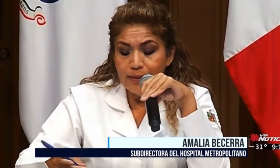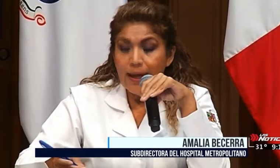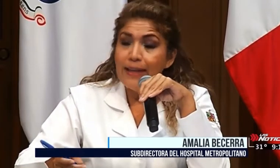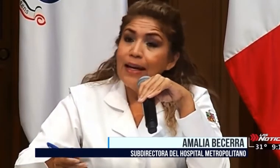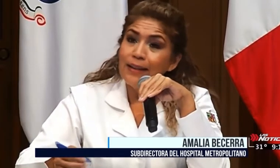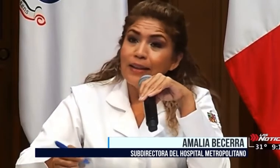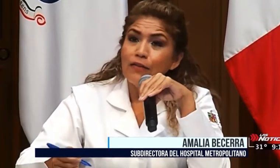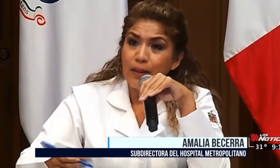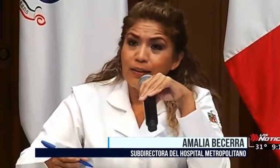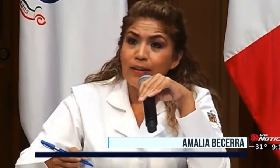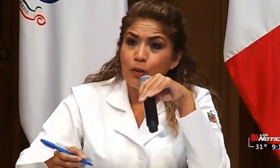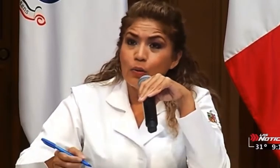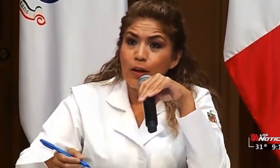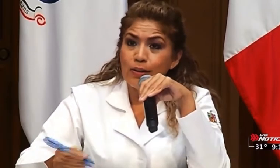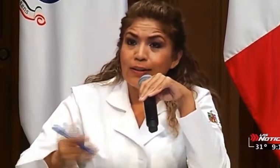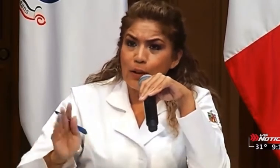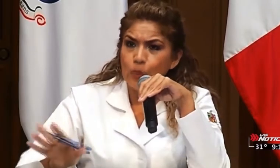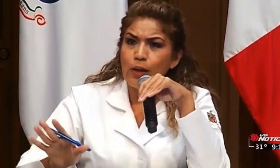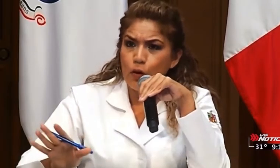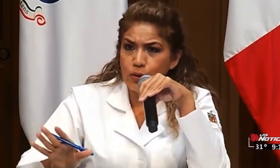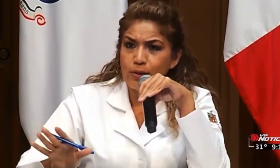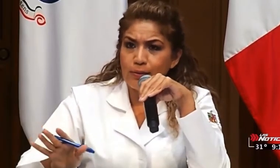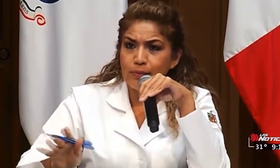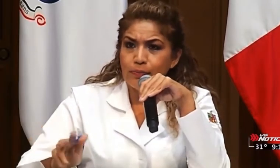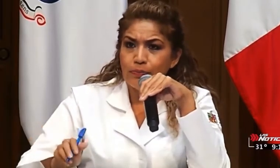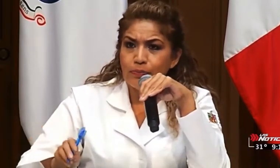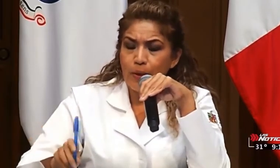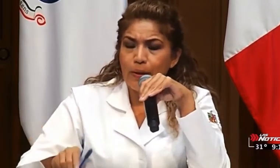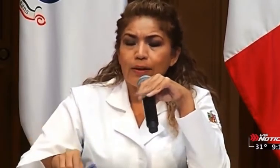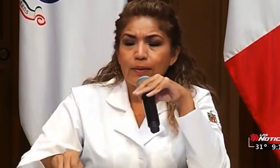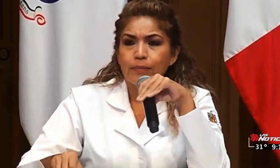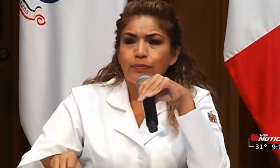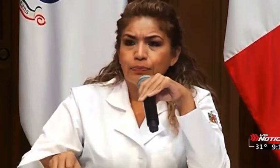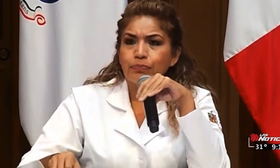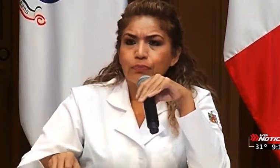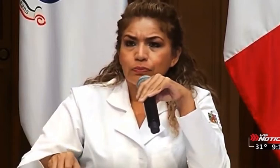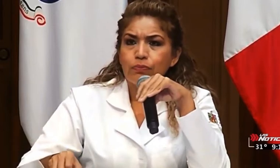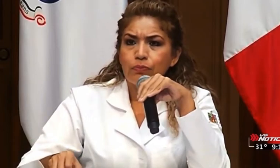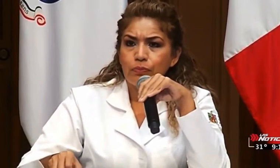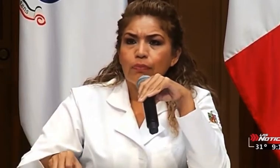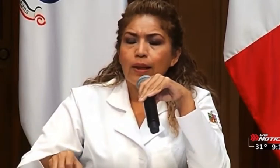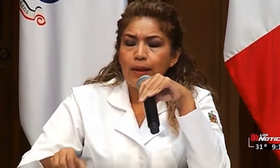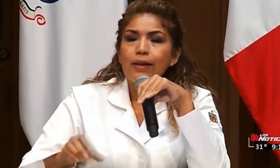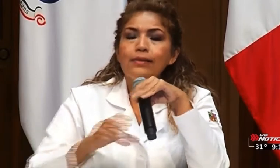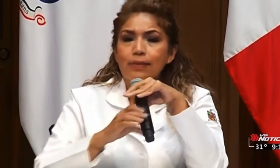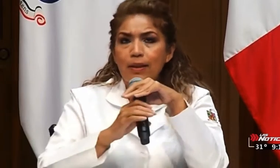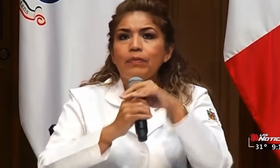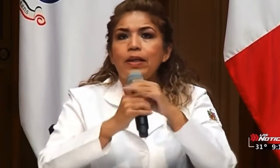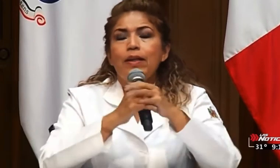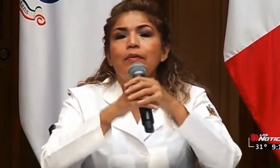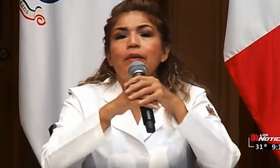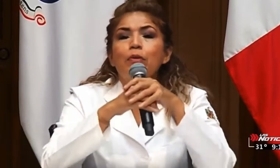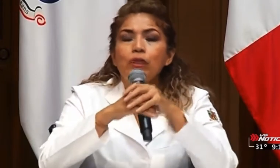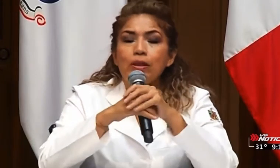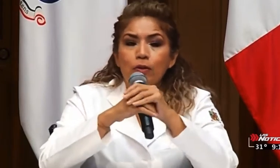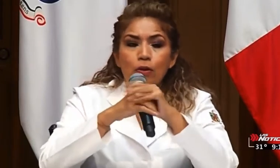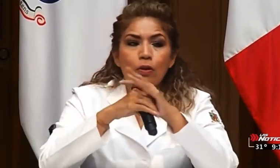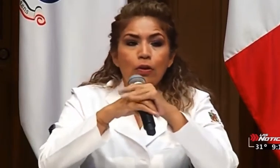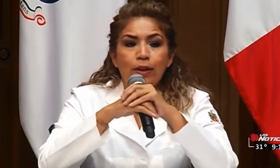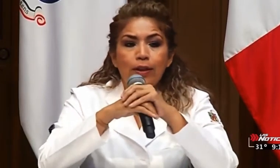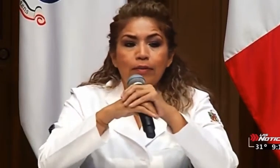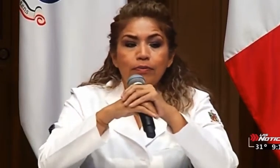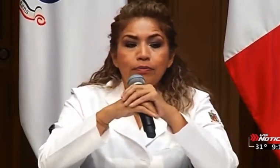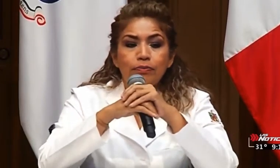pregunta es si hay alguien que falte de alguna de segunda dosis. ¿Y de médicos por algún inconveniente? Sí, hemos